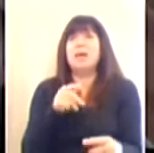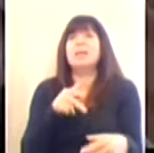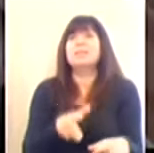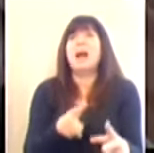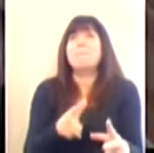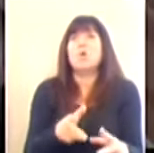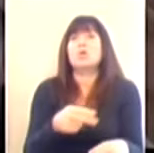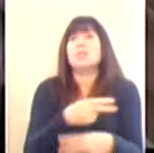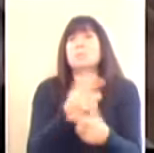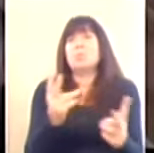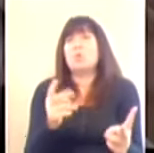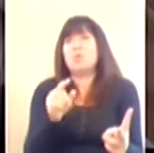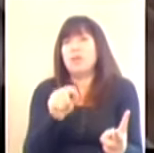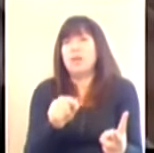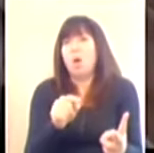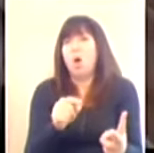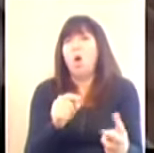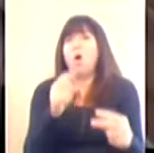combinaríamos electrificación,